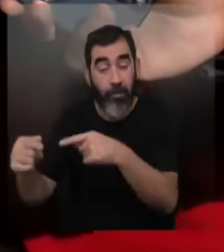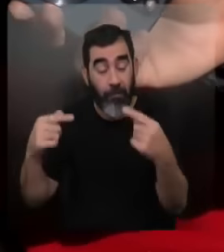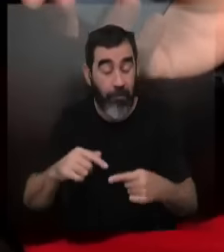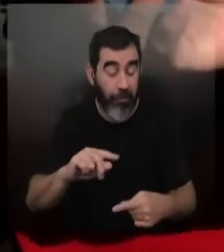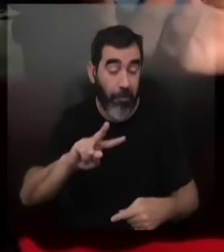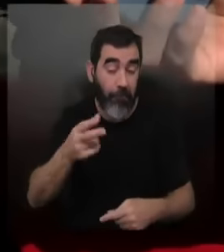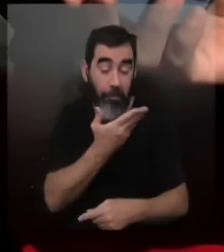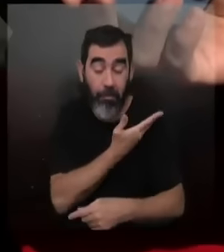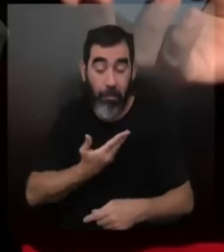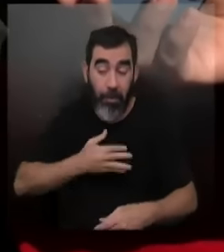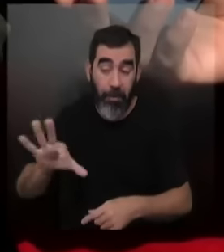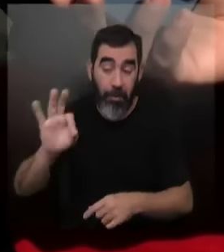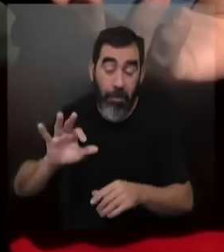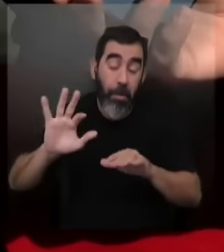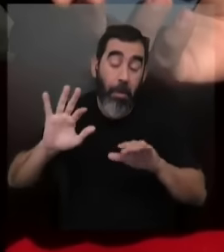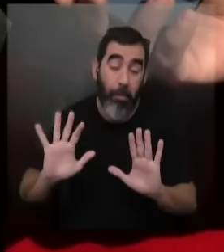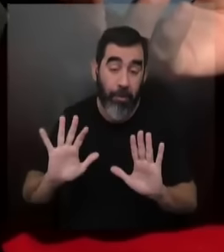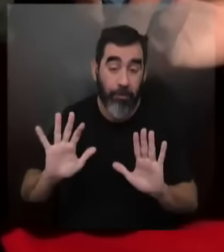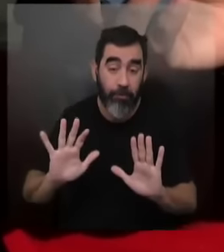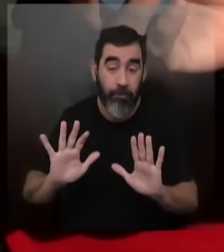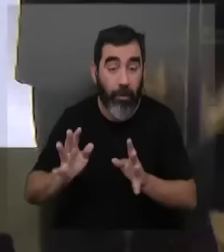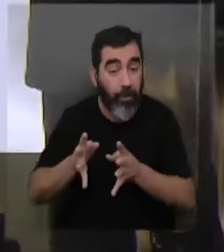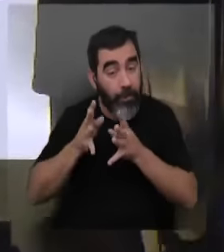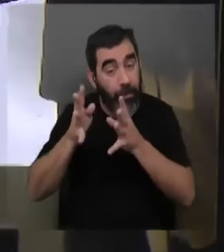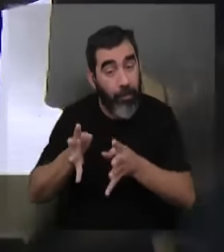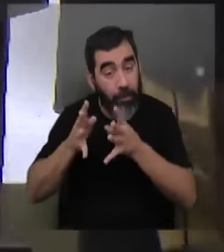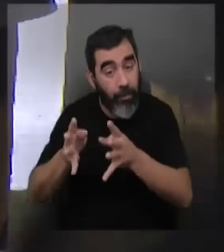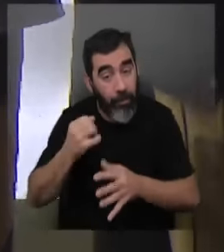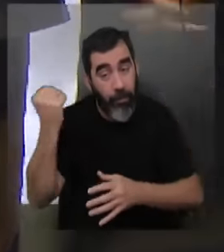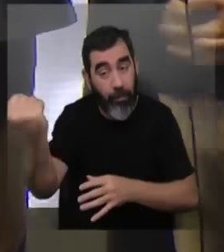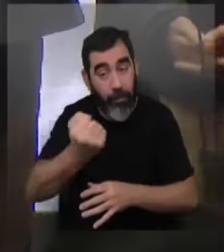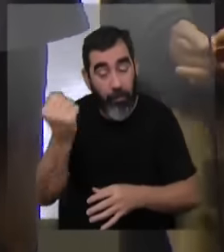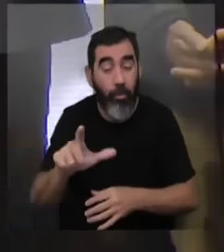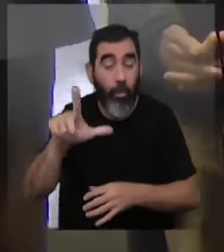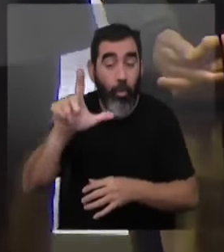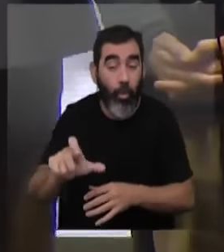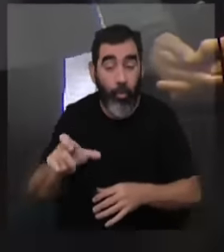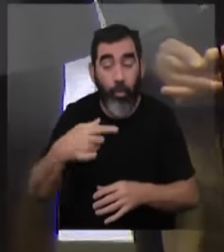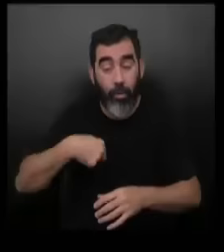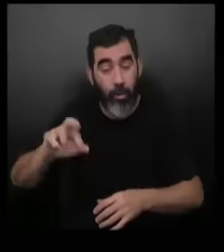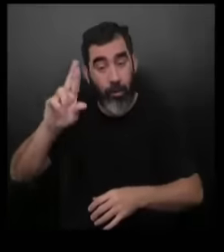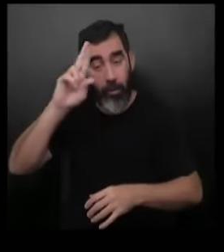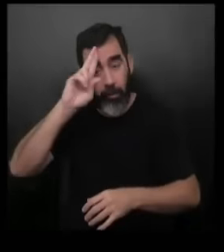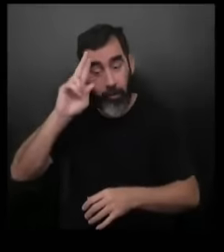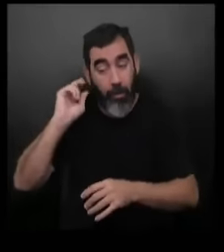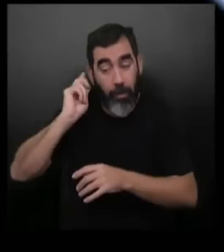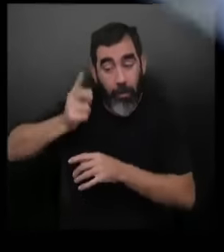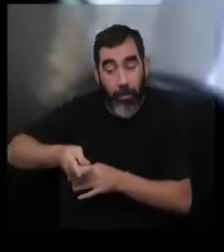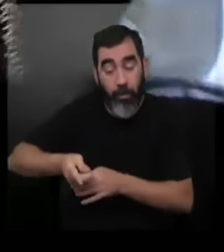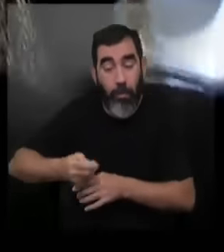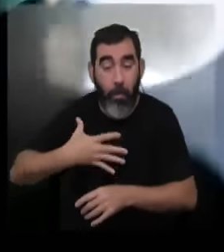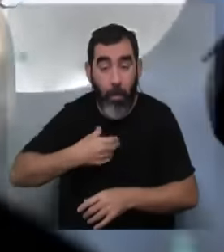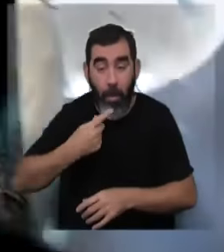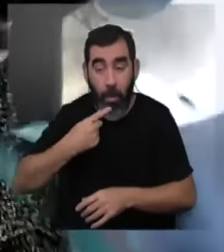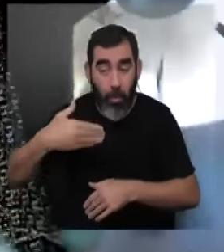fórmula que puede llevar a un desafío importante Pero por supuesto que nosotros respetamos mucho lo que son las decisiones de los